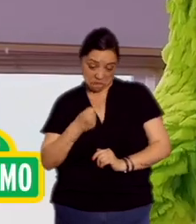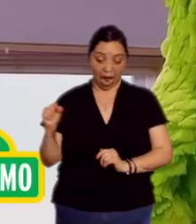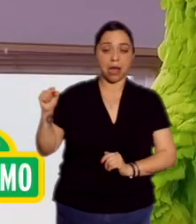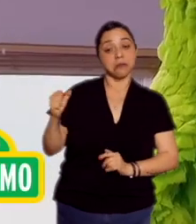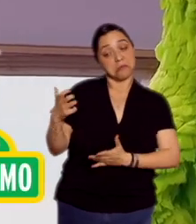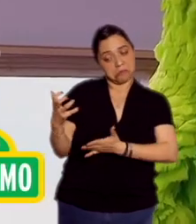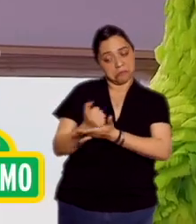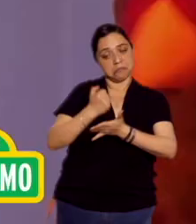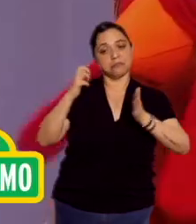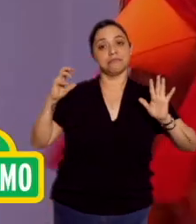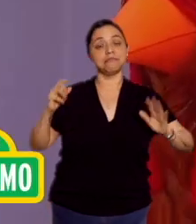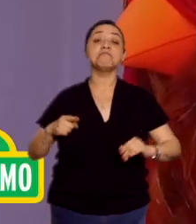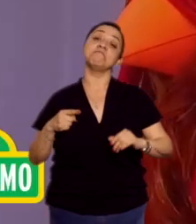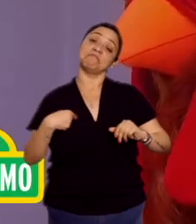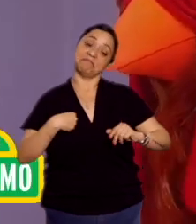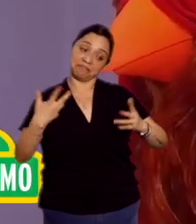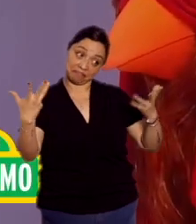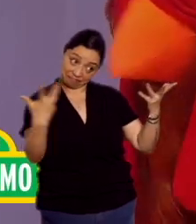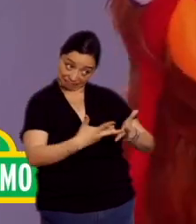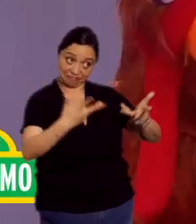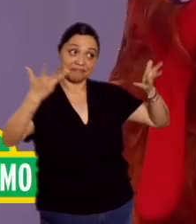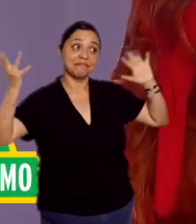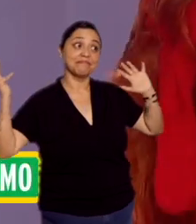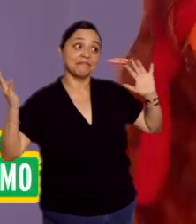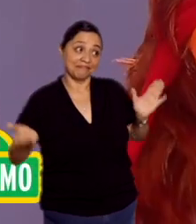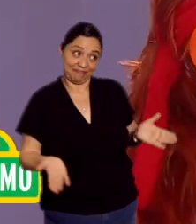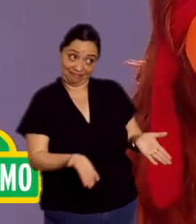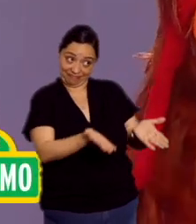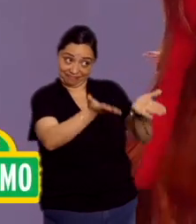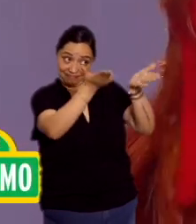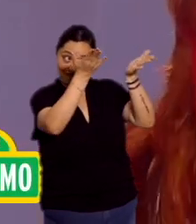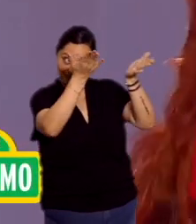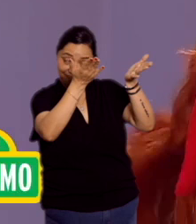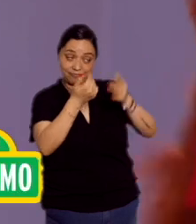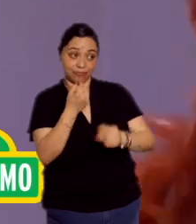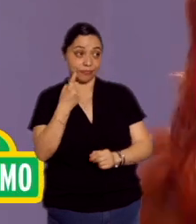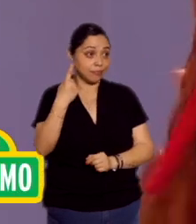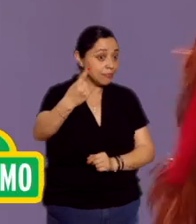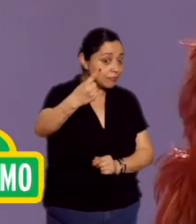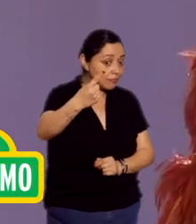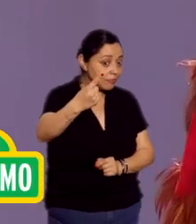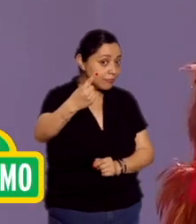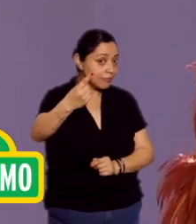¡Sí! ¡Entonces, manos a la obra, chicos! ¡En sus marcas!